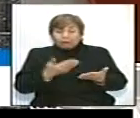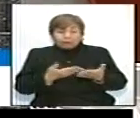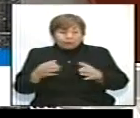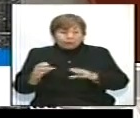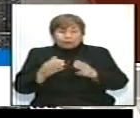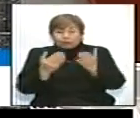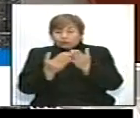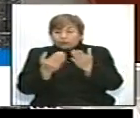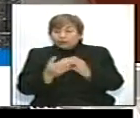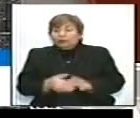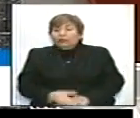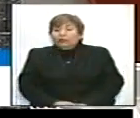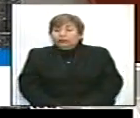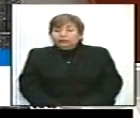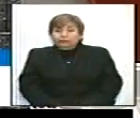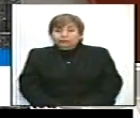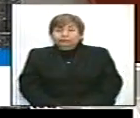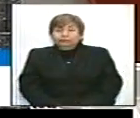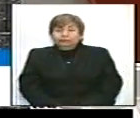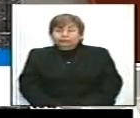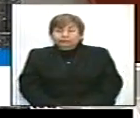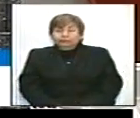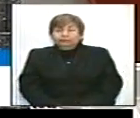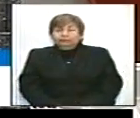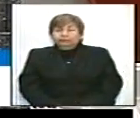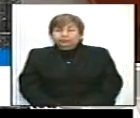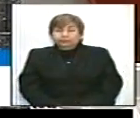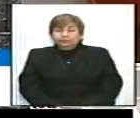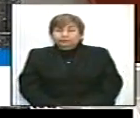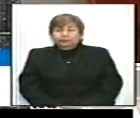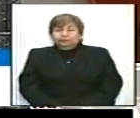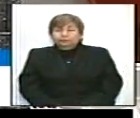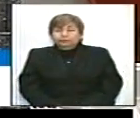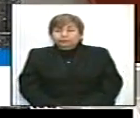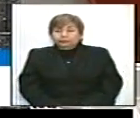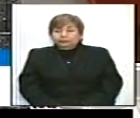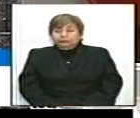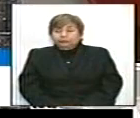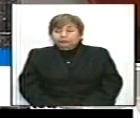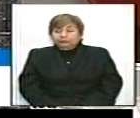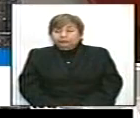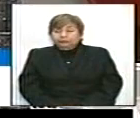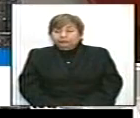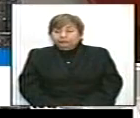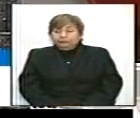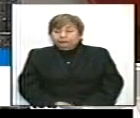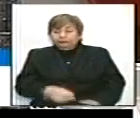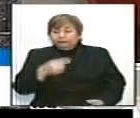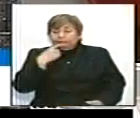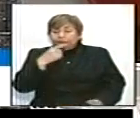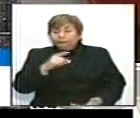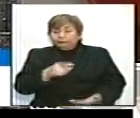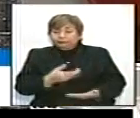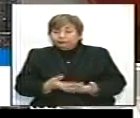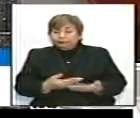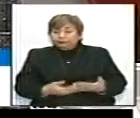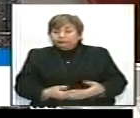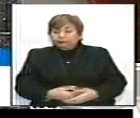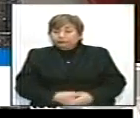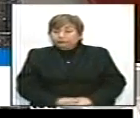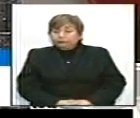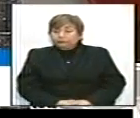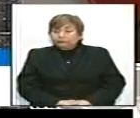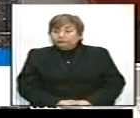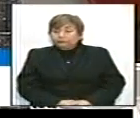de educación que estamos promoviendo, ¿no? En las siguientes láminas está el tema del estado de la situación del